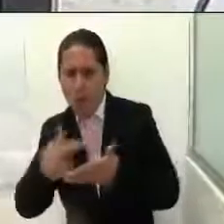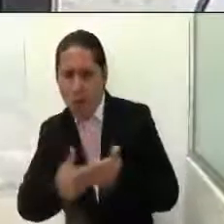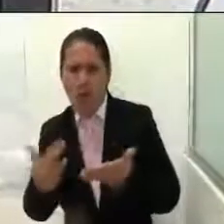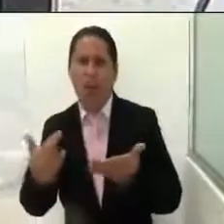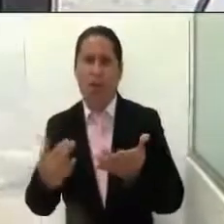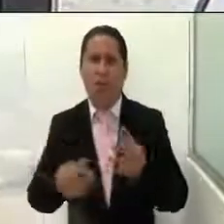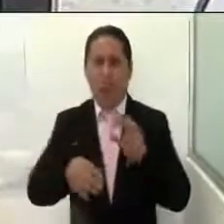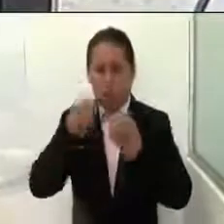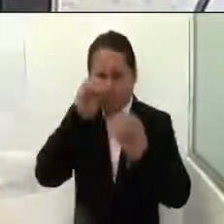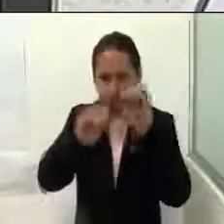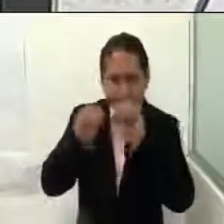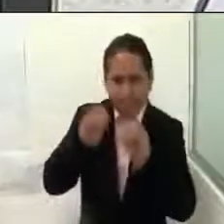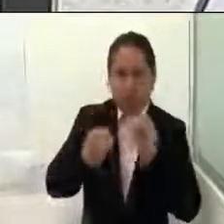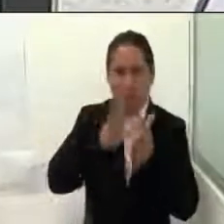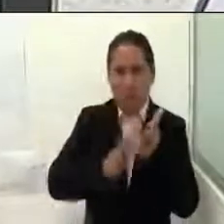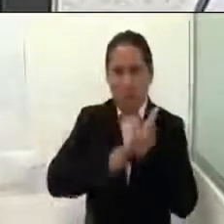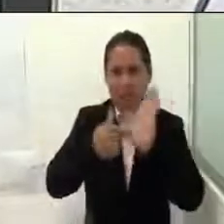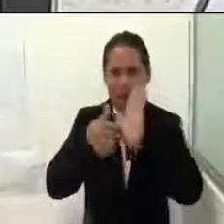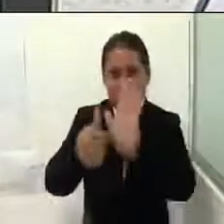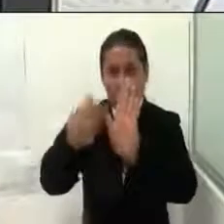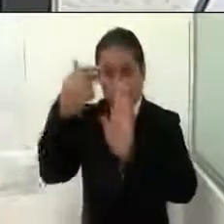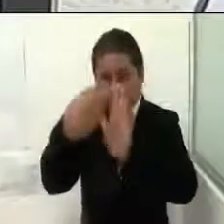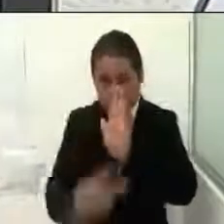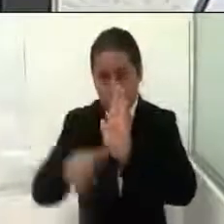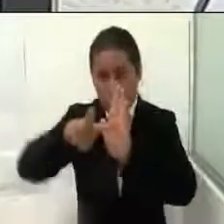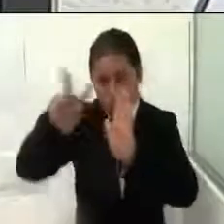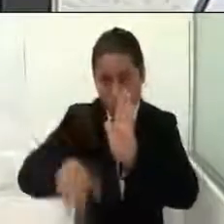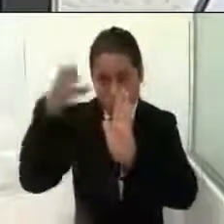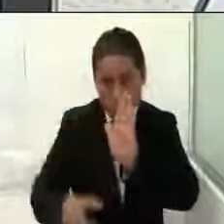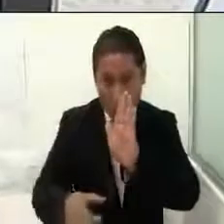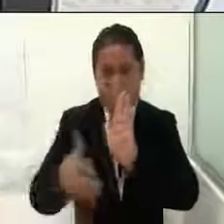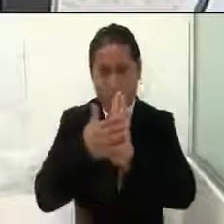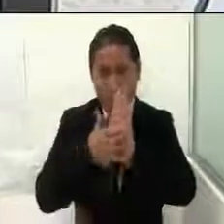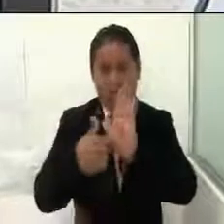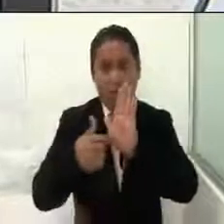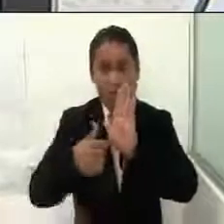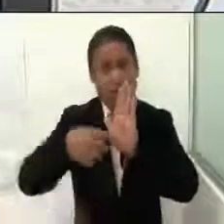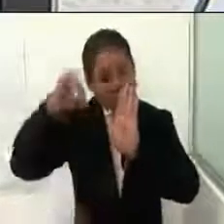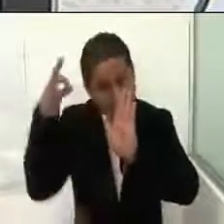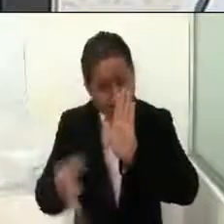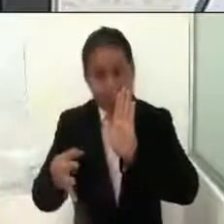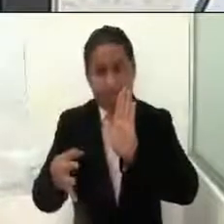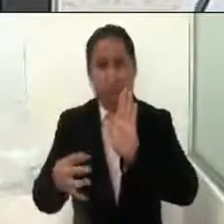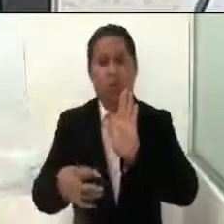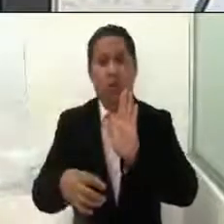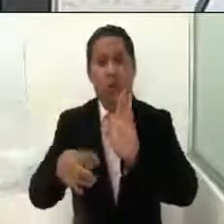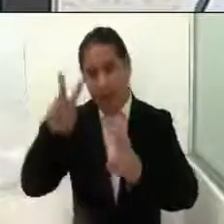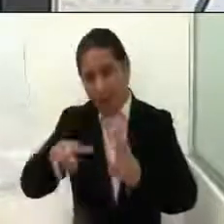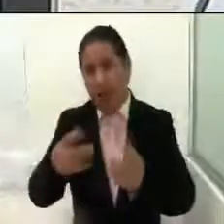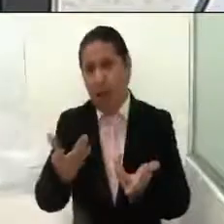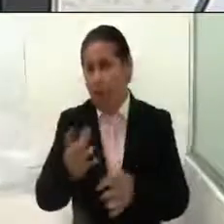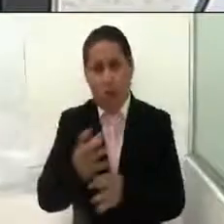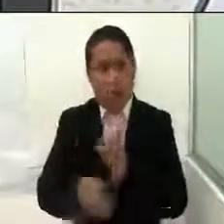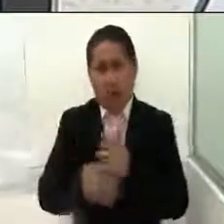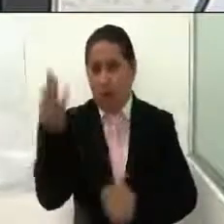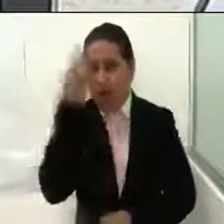al pie del documento esto a nosotros nos da esa oportunidad pues en algunas ocasiones